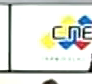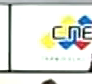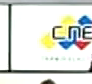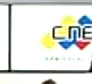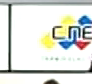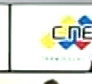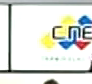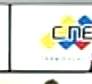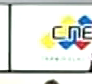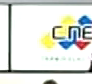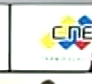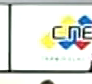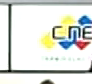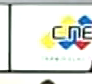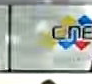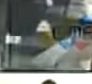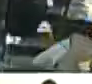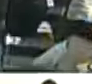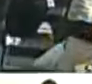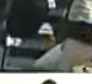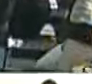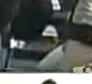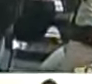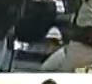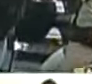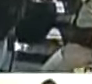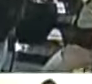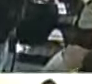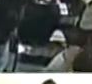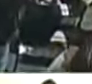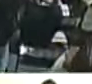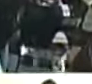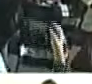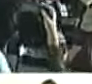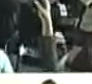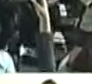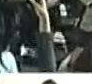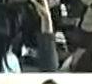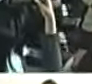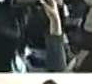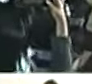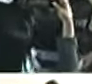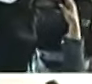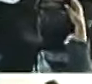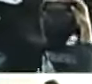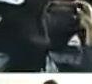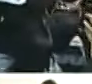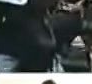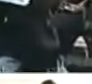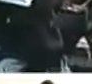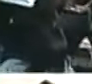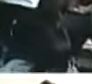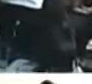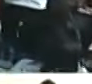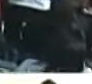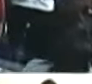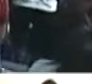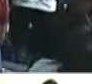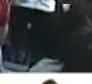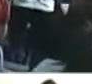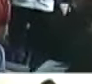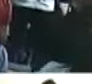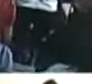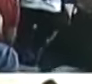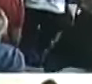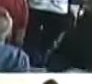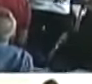presidente constitucional de la República Bolivariana de Venezuela, del certificado de la voluntad del pueblo en el referéndum